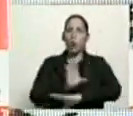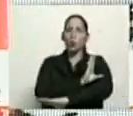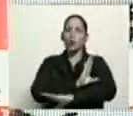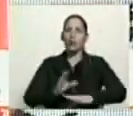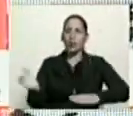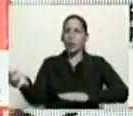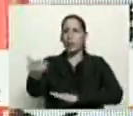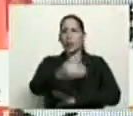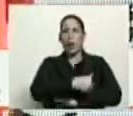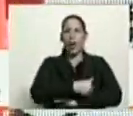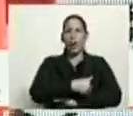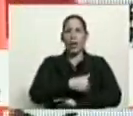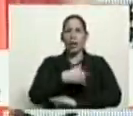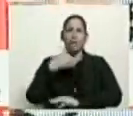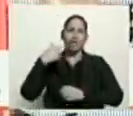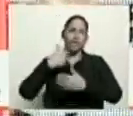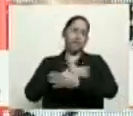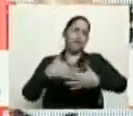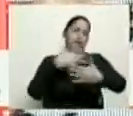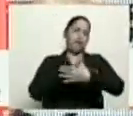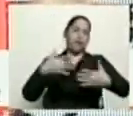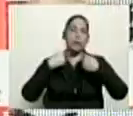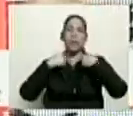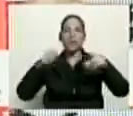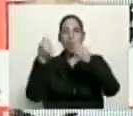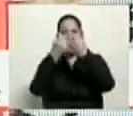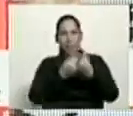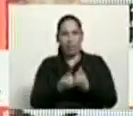de dólares, 100 millones, y se perdieron esos reales.